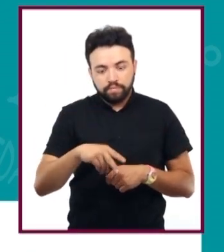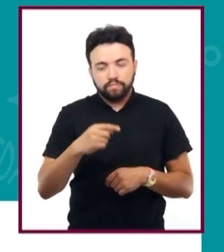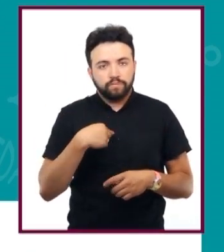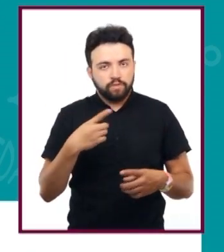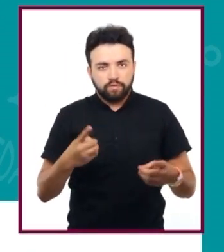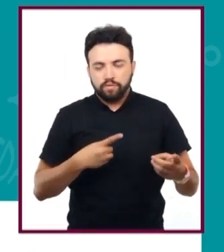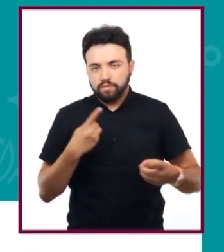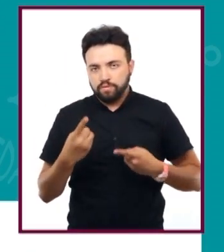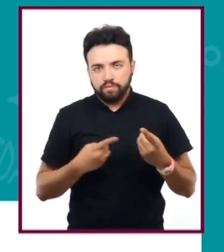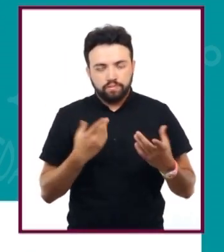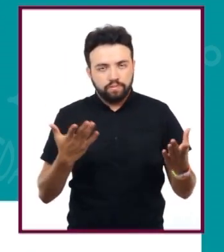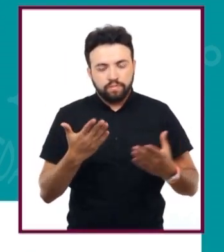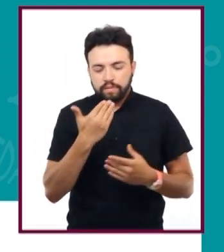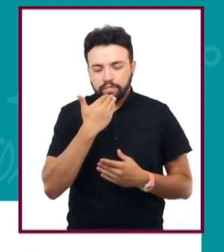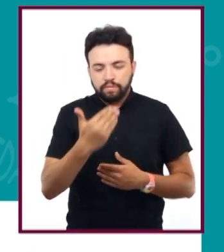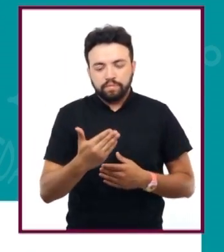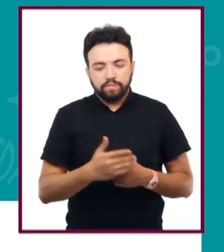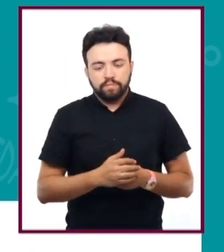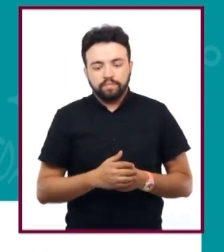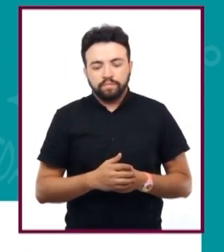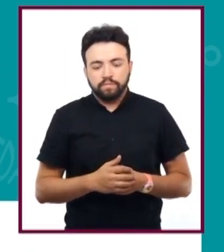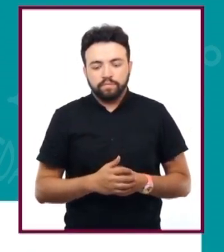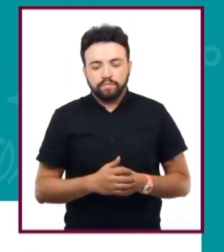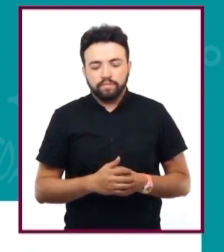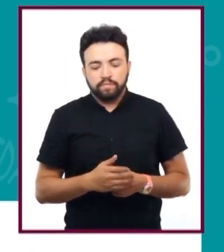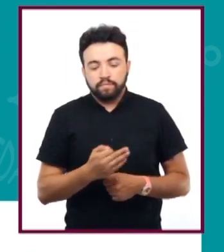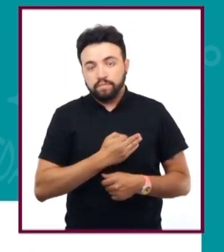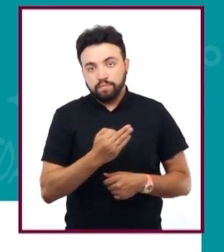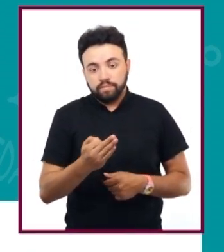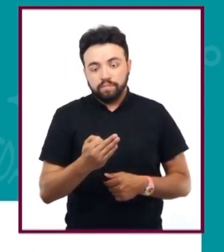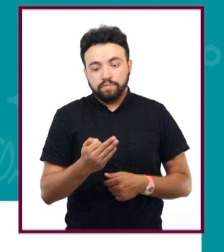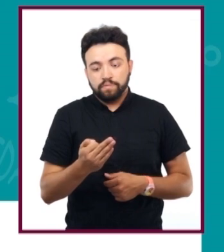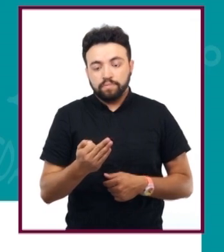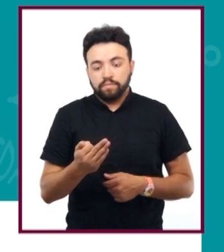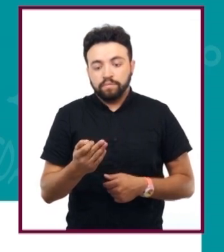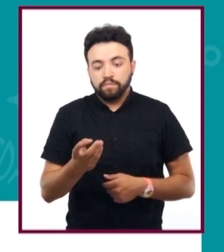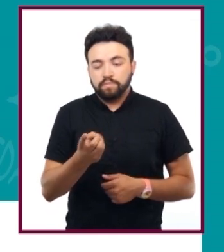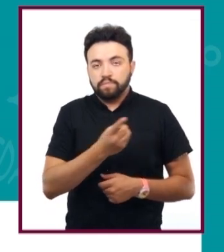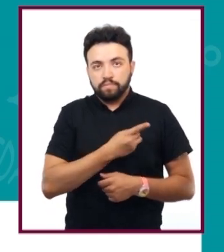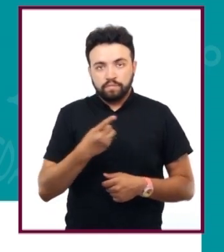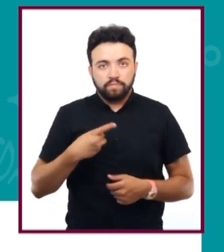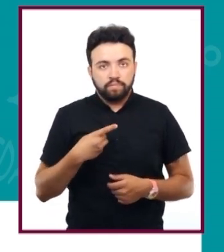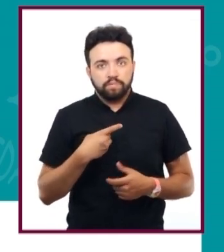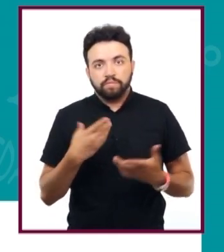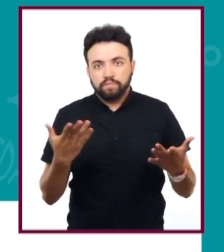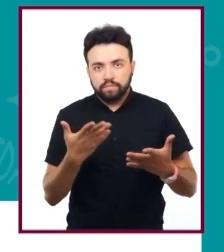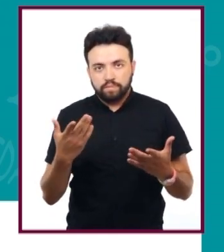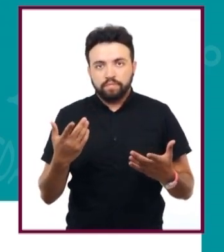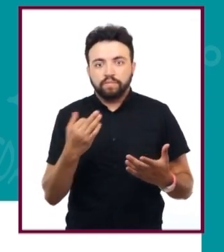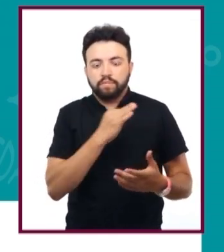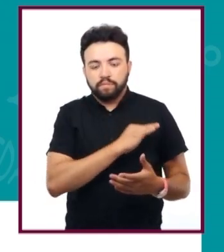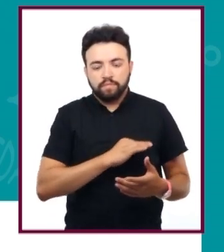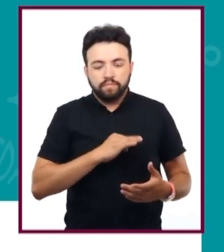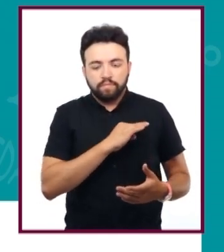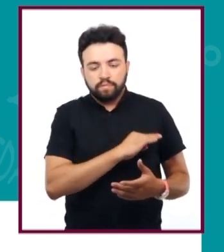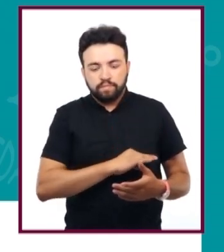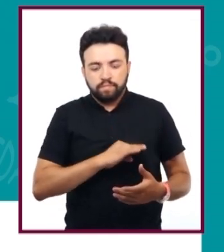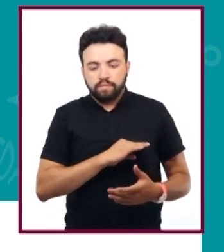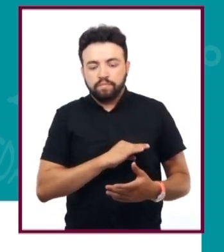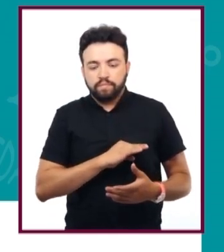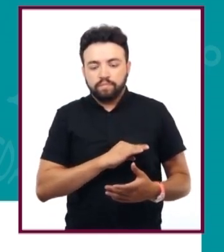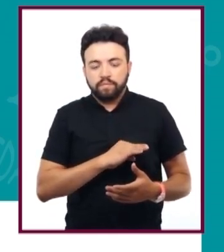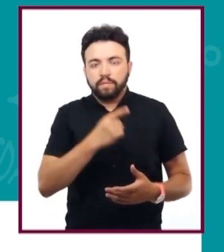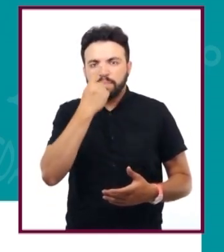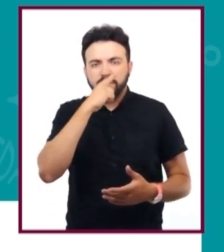Como yo soy tejedora, la verdad, disfruto hacerlo bien. Bueno, tiene que estar